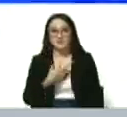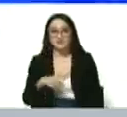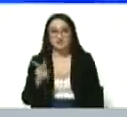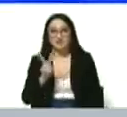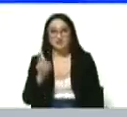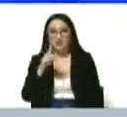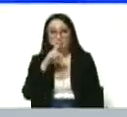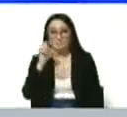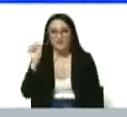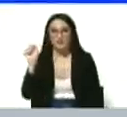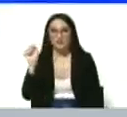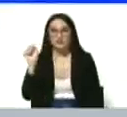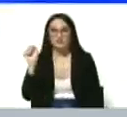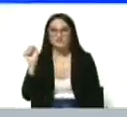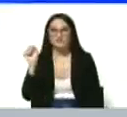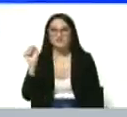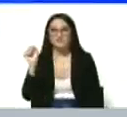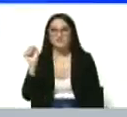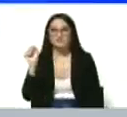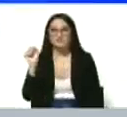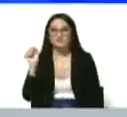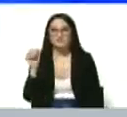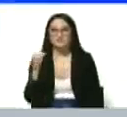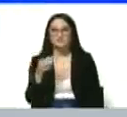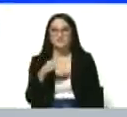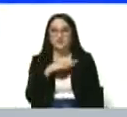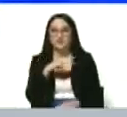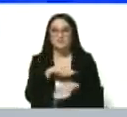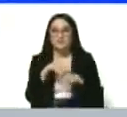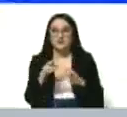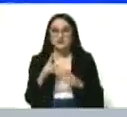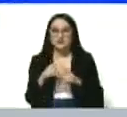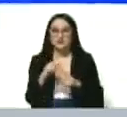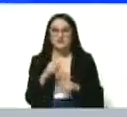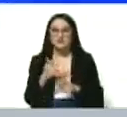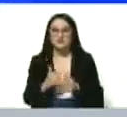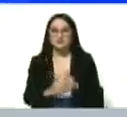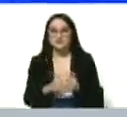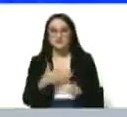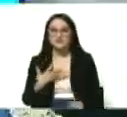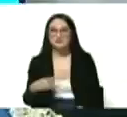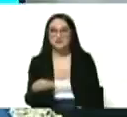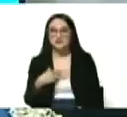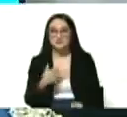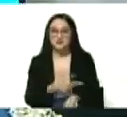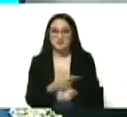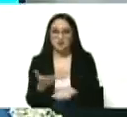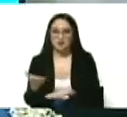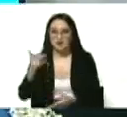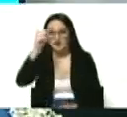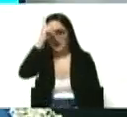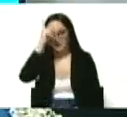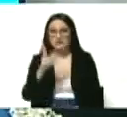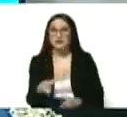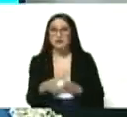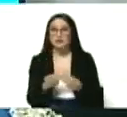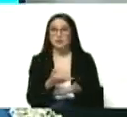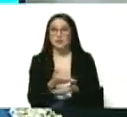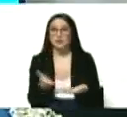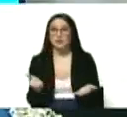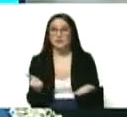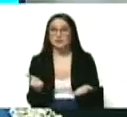República, Nicolás Maduro, Su Excelencia, Ministro y Vicepresidente, mi hermano Tarek, y a todos